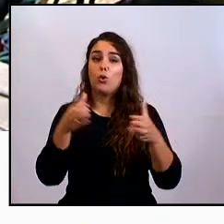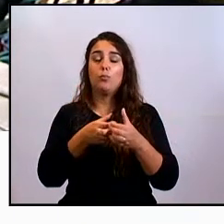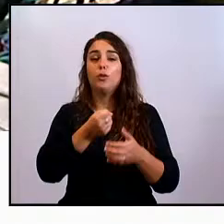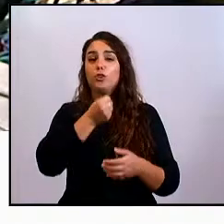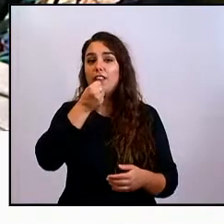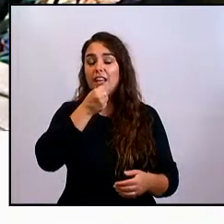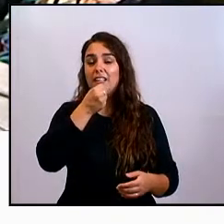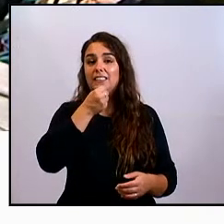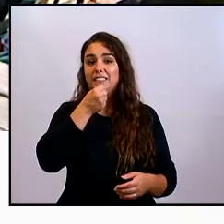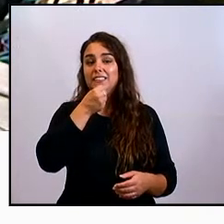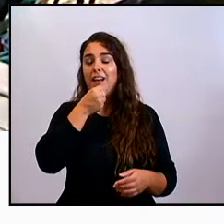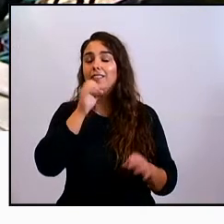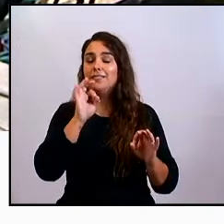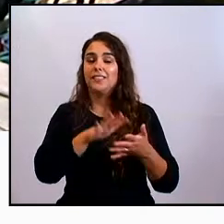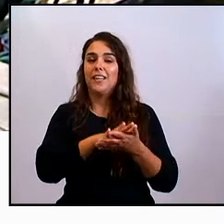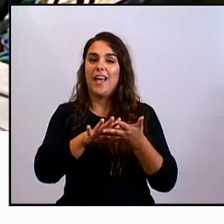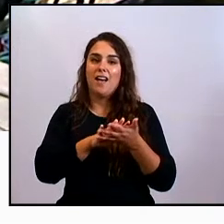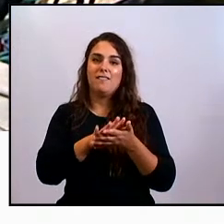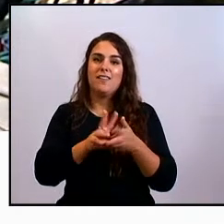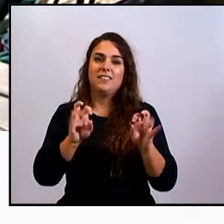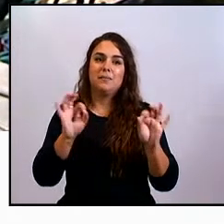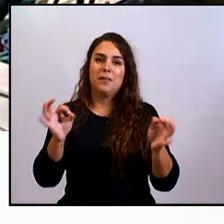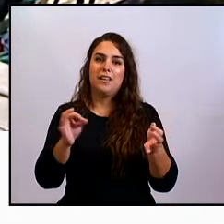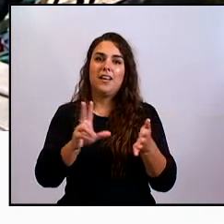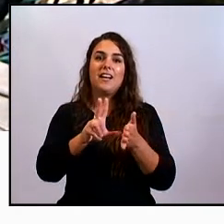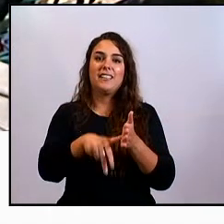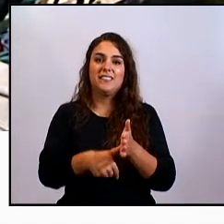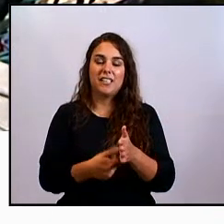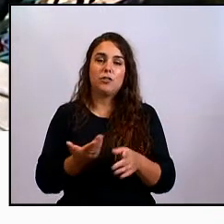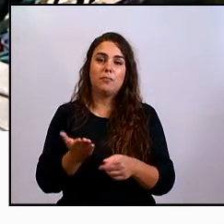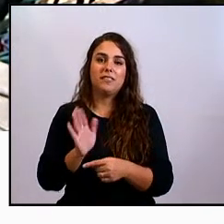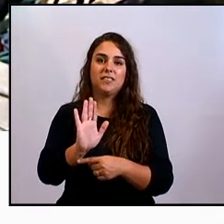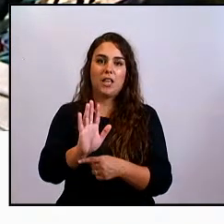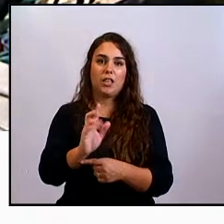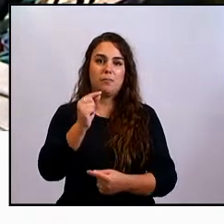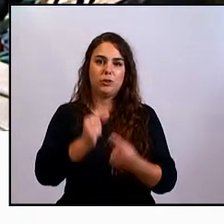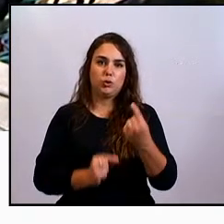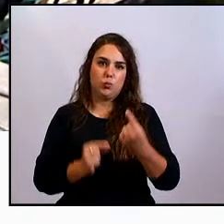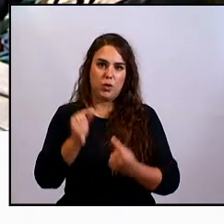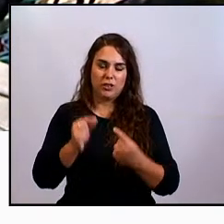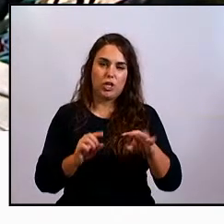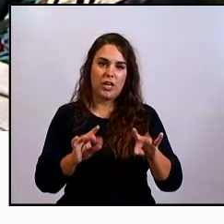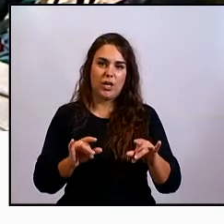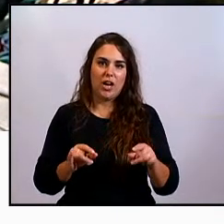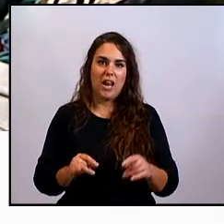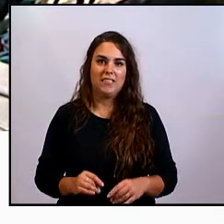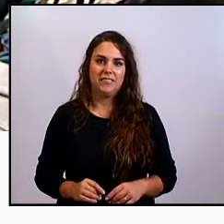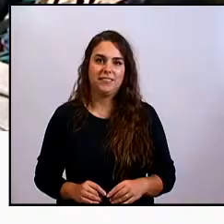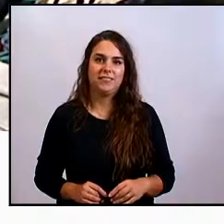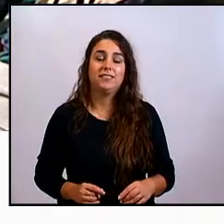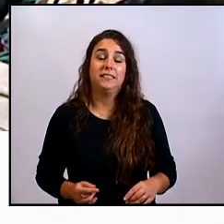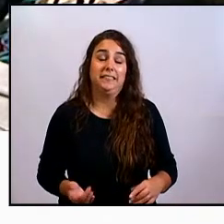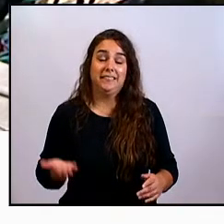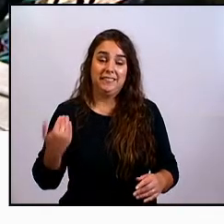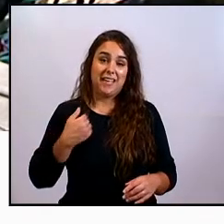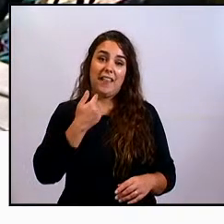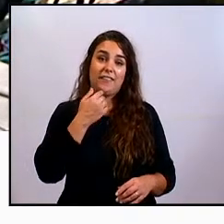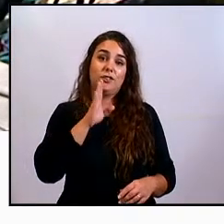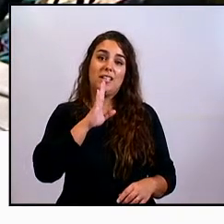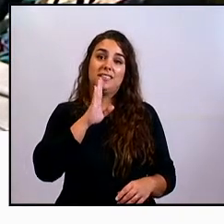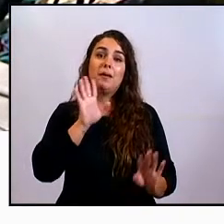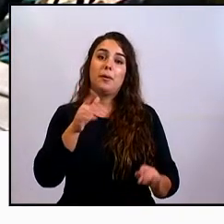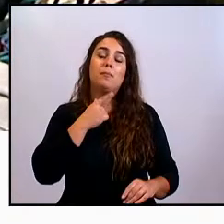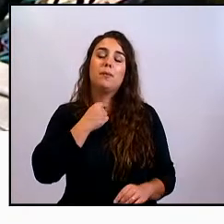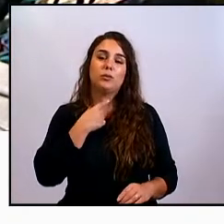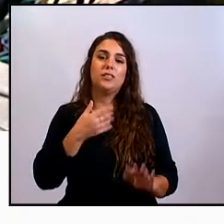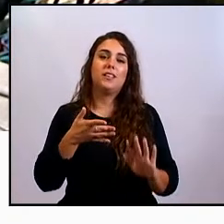en referencia precisamente al retraso en la presentación de estos presupuestos regionales. Lo ha dicho ya en redes sociales, pero sí que nos gustaría que